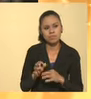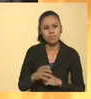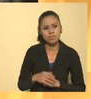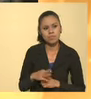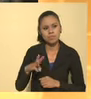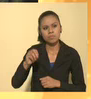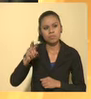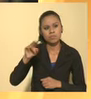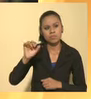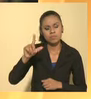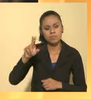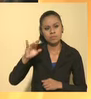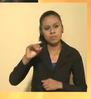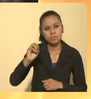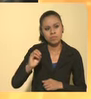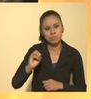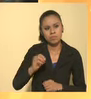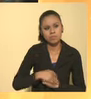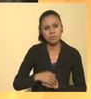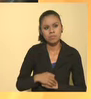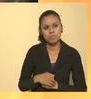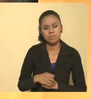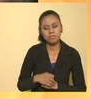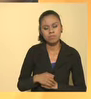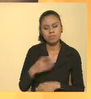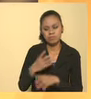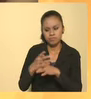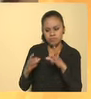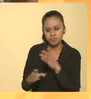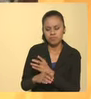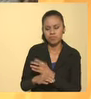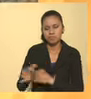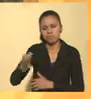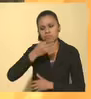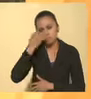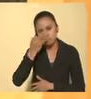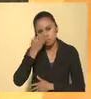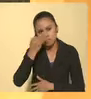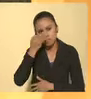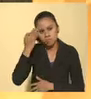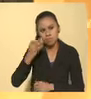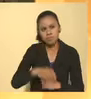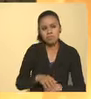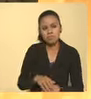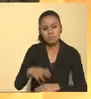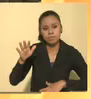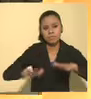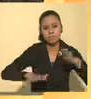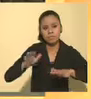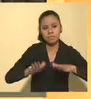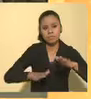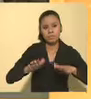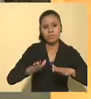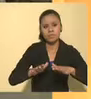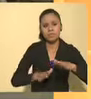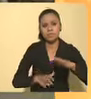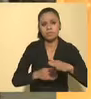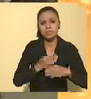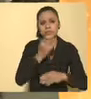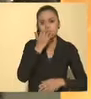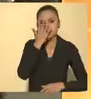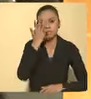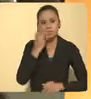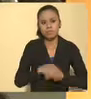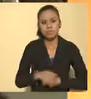mobiliario. El mobiliario, los accesorios, las flores, a veces hasta los